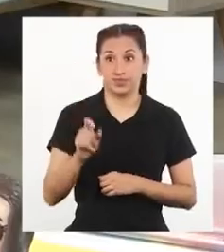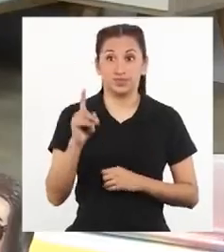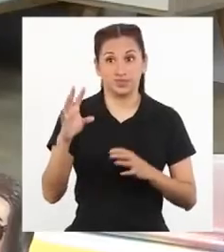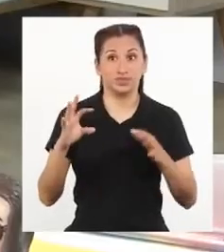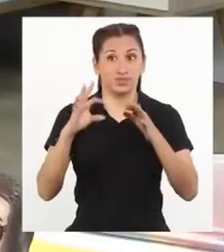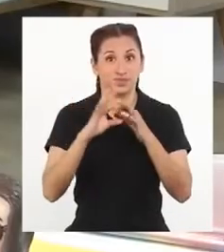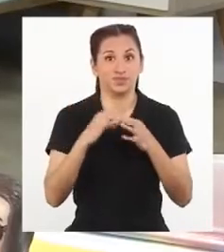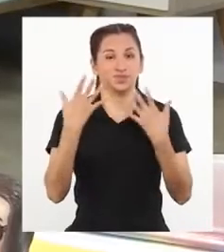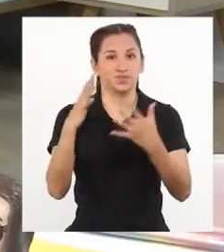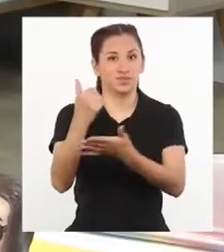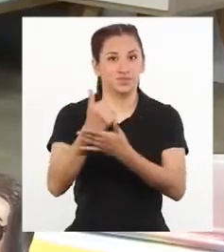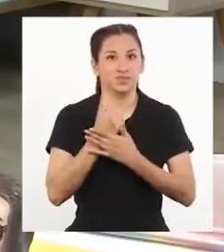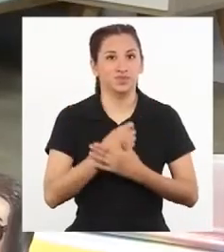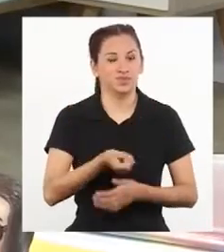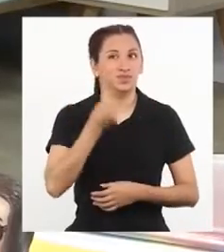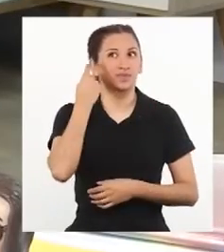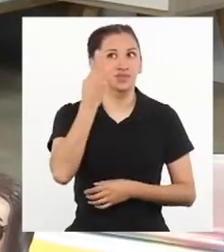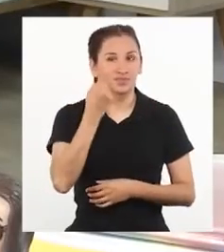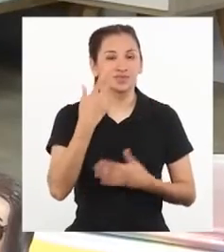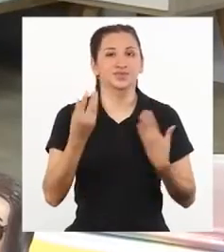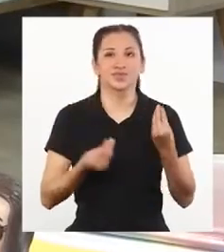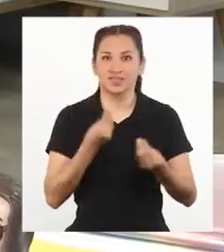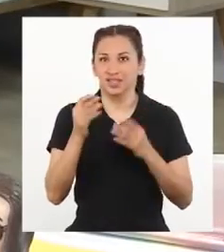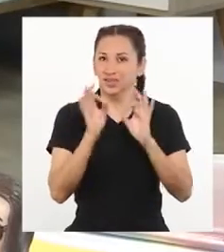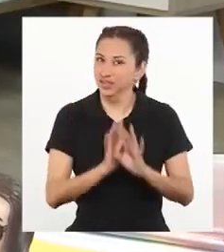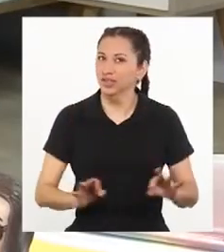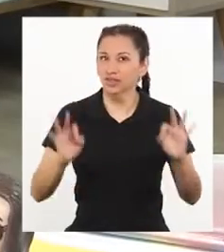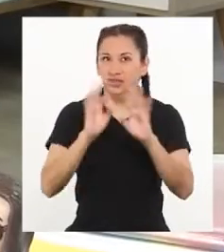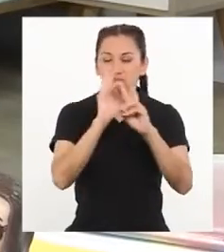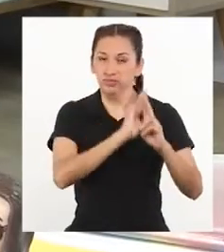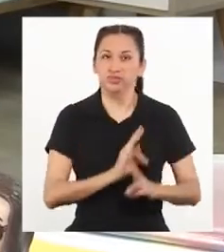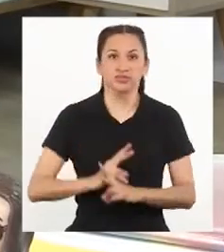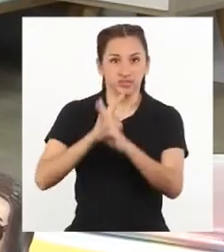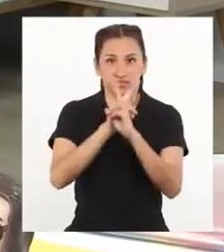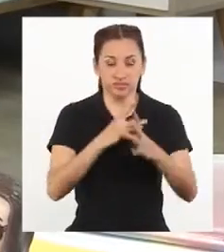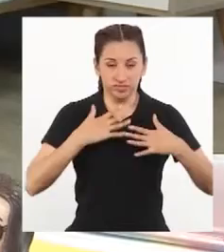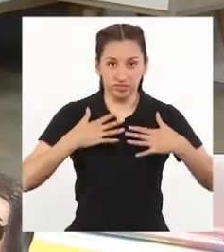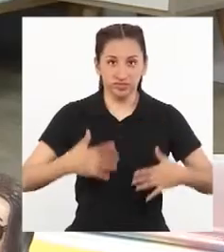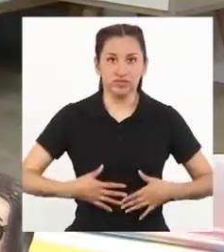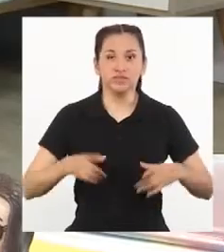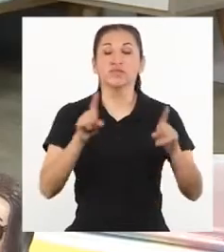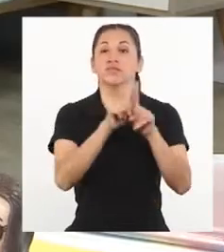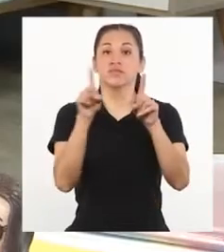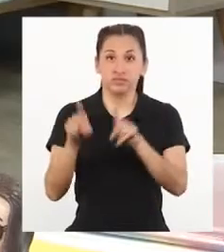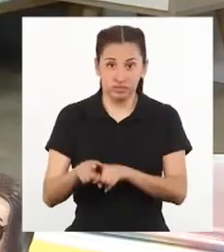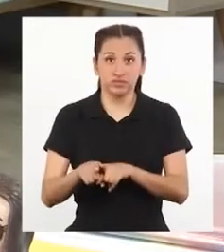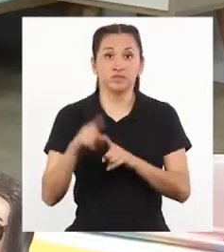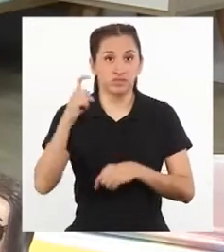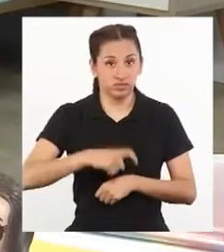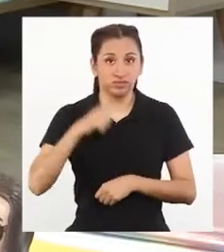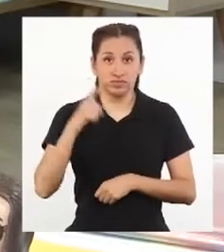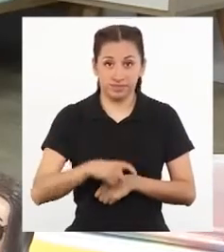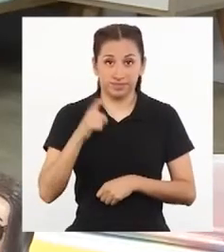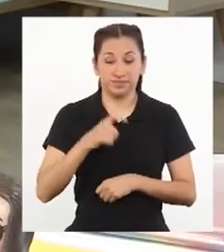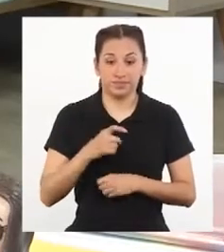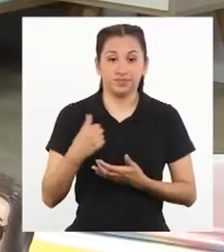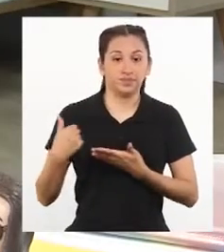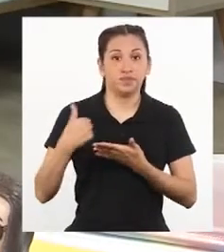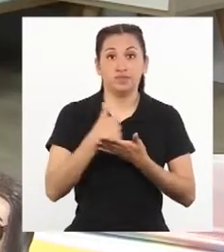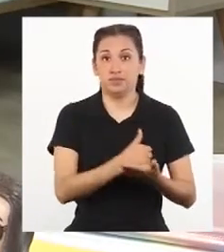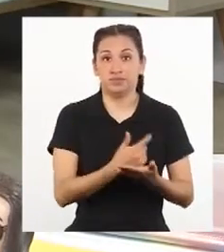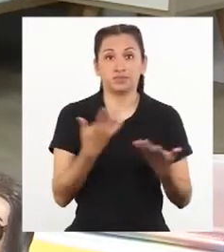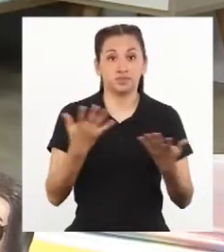Nuestra especialista aliada nos ha ayudado a comprender que, así como es importante cuidar de nuestro cuerpo, también es